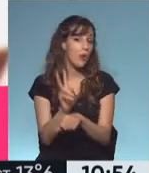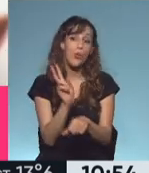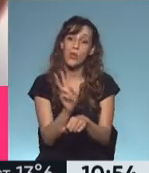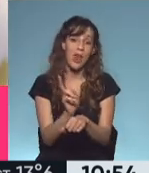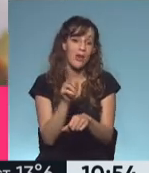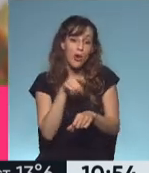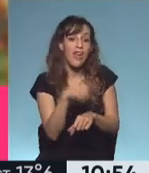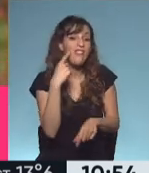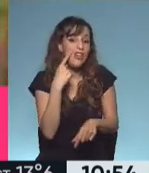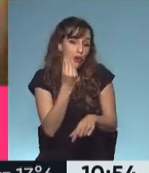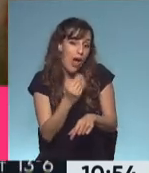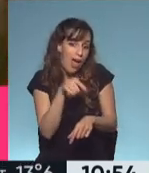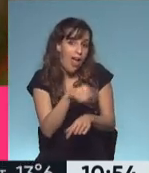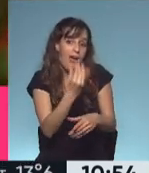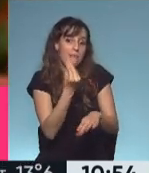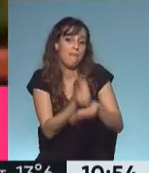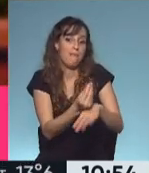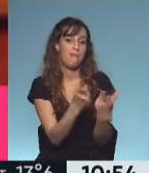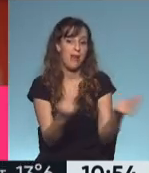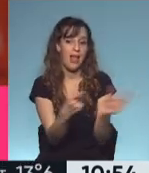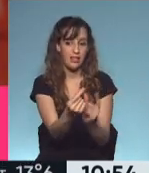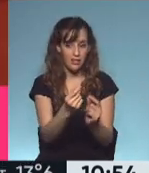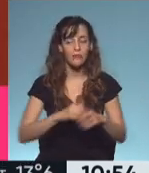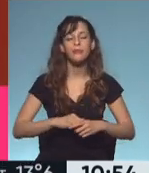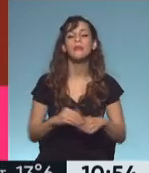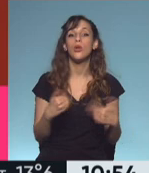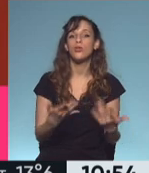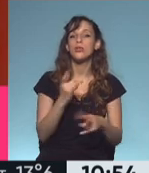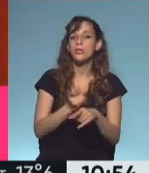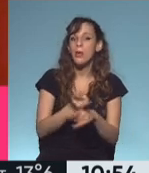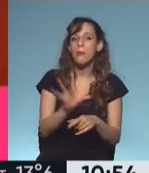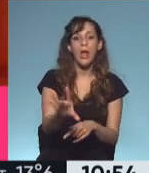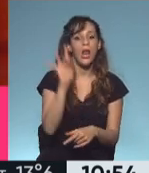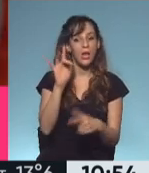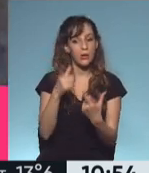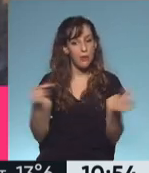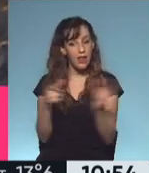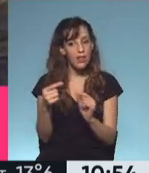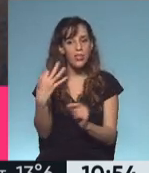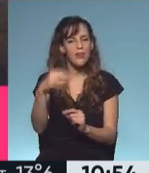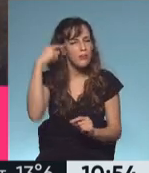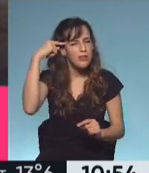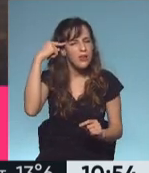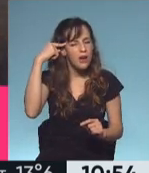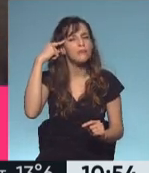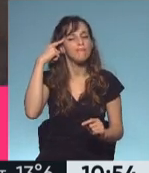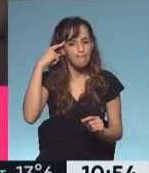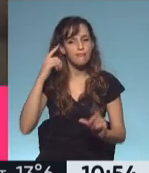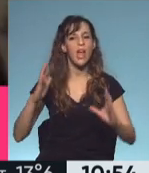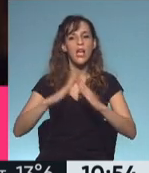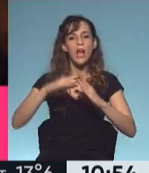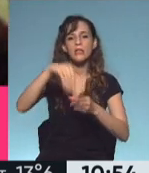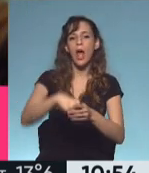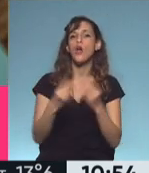van a adaptar bien a nuestra casa, ¿no? Entonces, siempre que vayamos a elegir una planta, pensar en eso, en las condiciones que tenemos en nuestra casa para